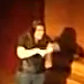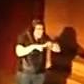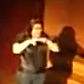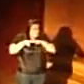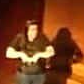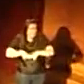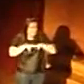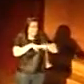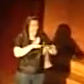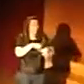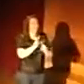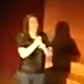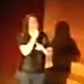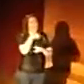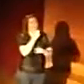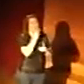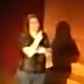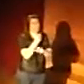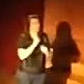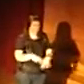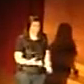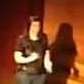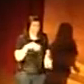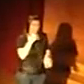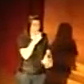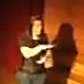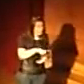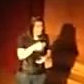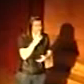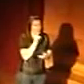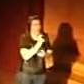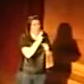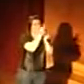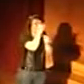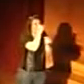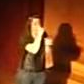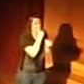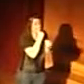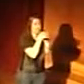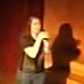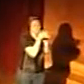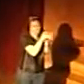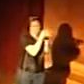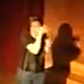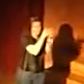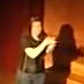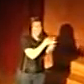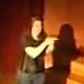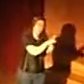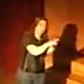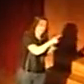hacer la nariz baja y respingona del niño y con ese perfil tan indefinido responde a este mismo a esta misma